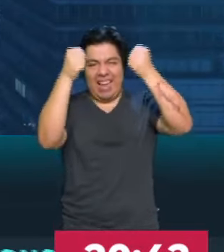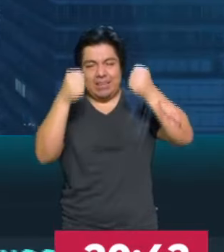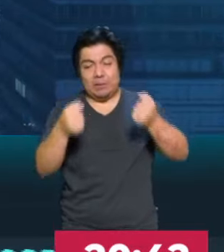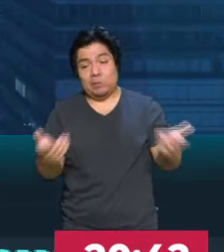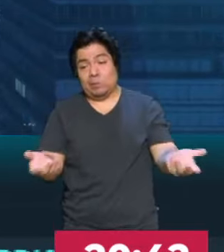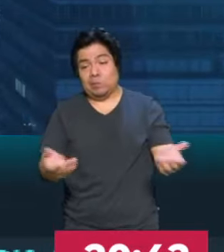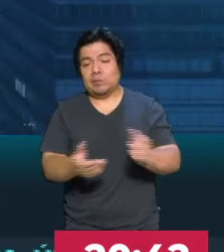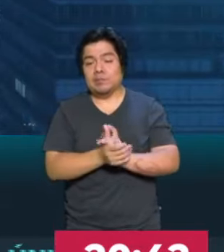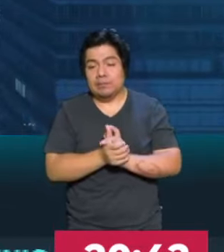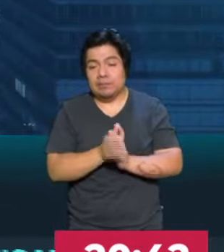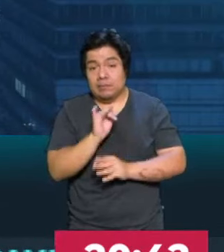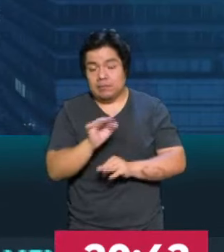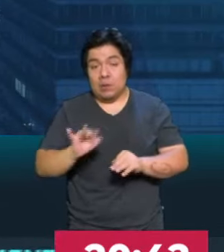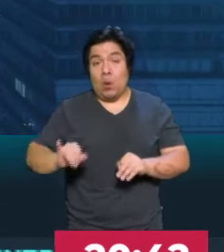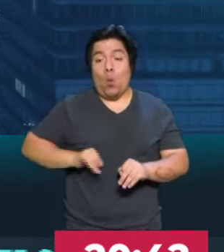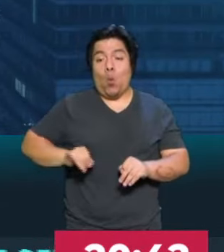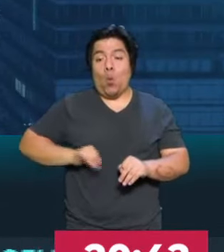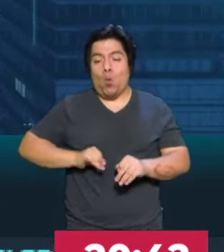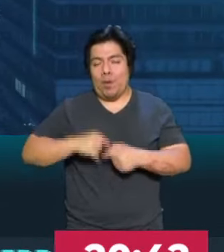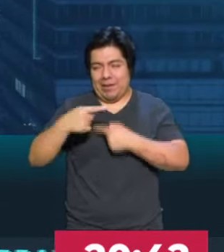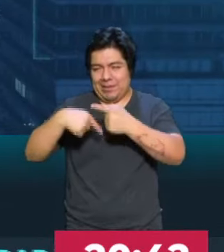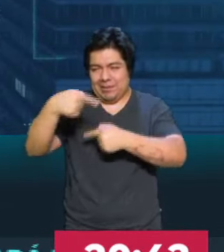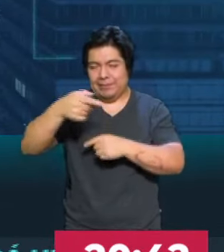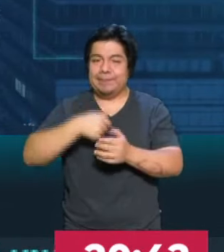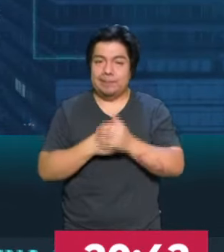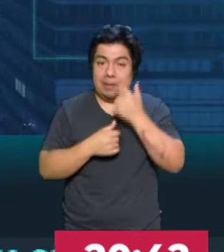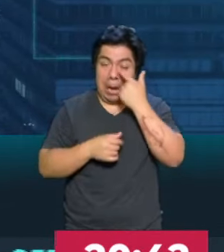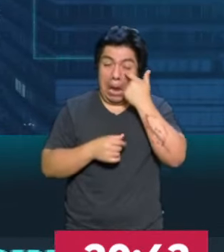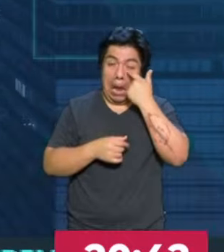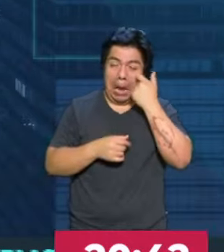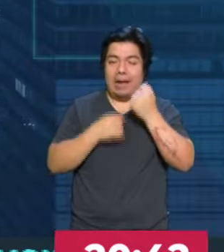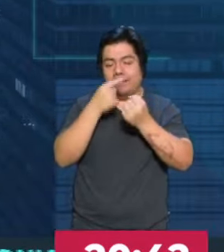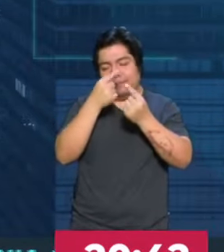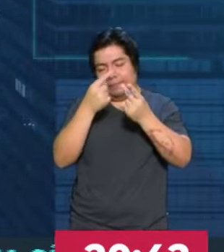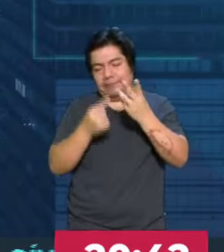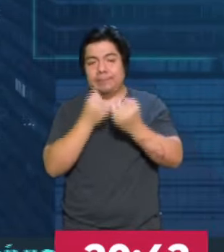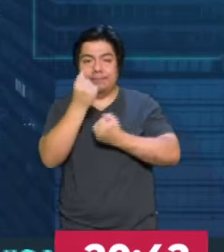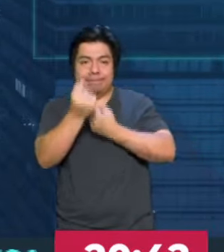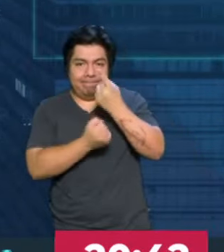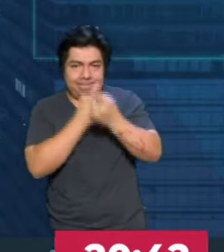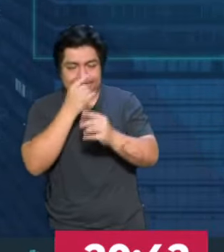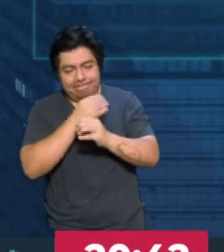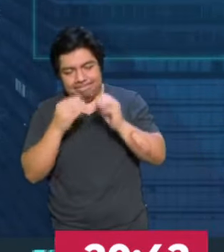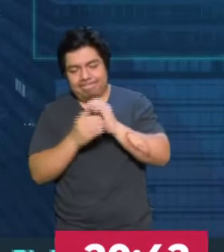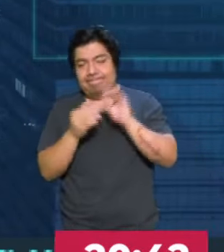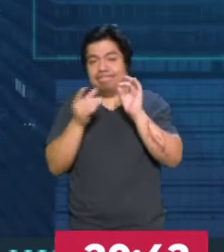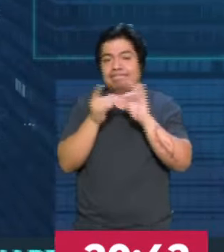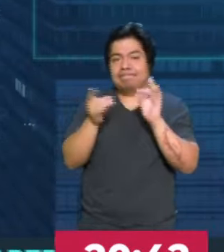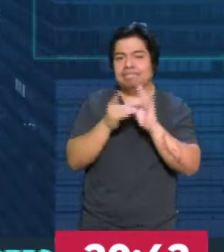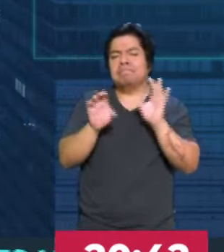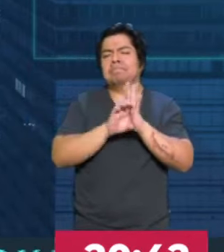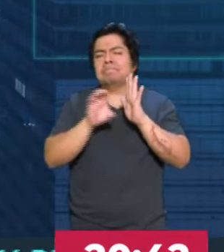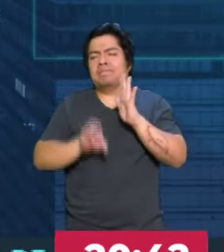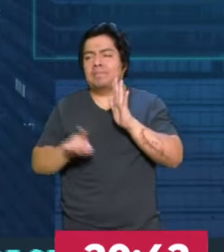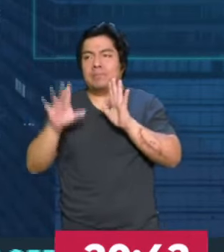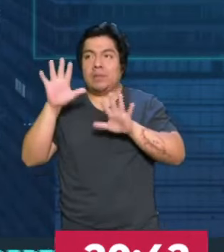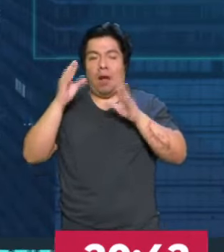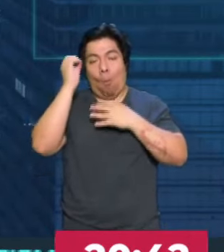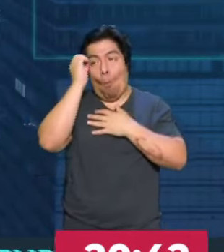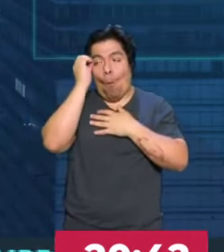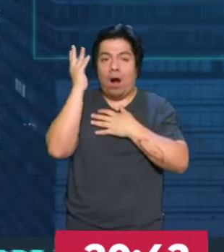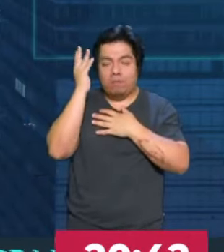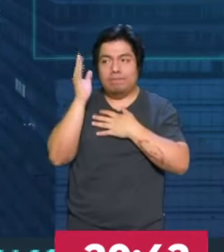eso es lo que va a ser muy interesante en unas cuantas horas, y ahí pues comentar algunas cosas como para que no queden sueltas, porque de repente se nos olvida, más